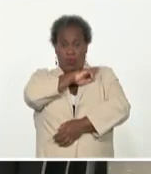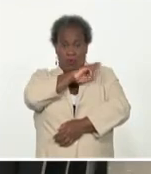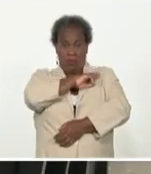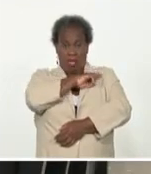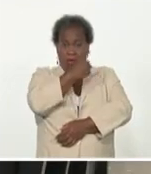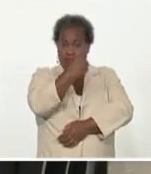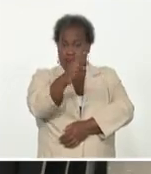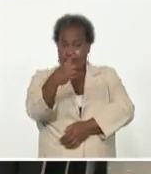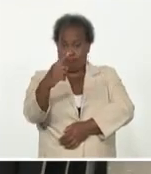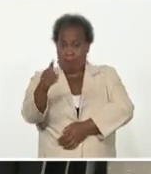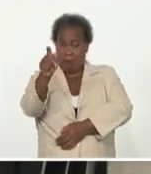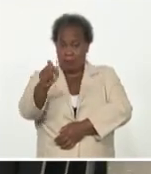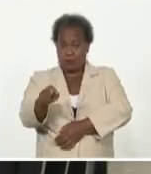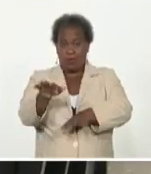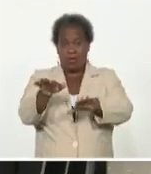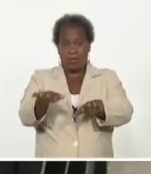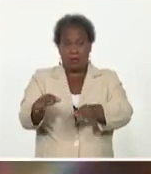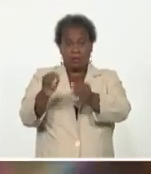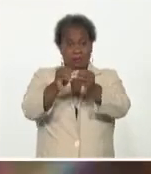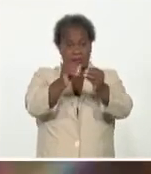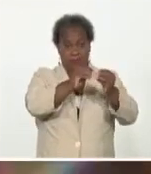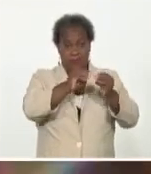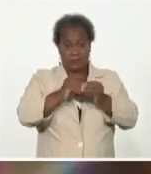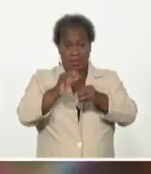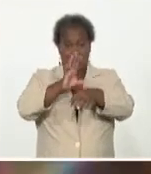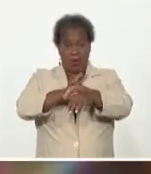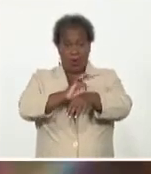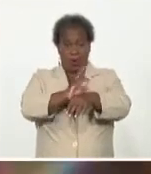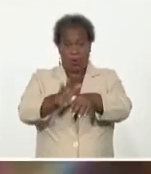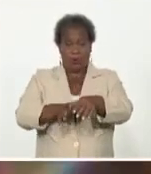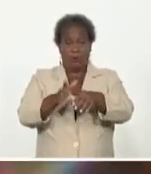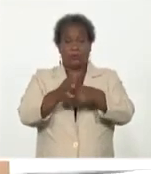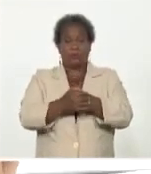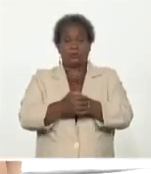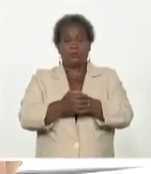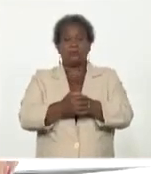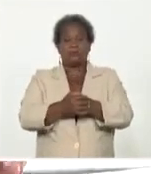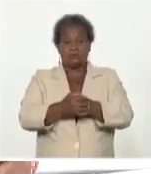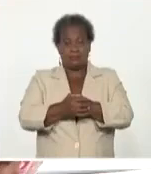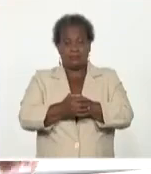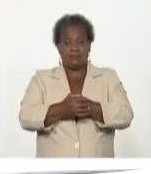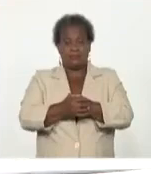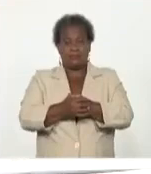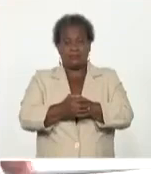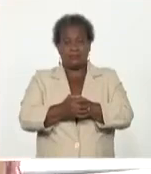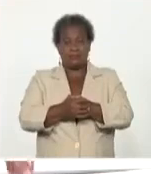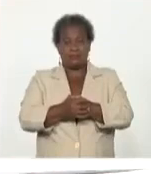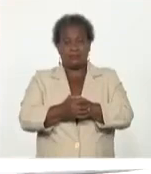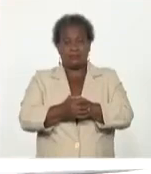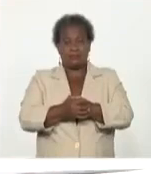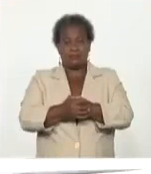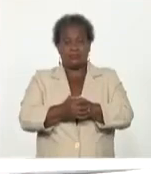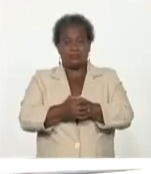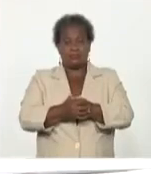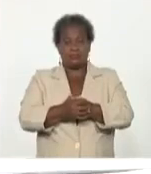individual para evitar la transmisión del virus. Evelix Zeta Milé, Sistema Informativo de la Televisión Cubana.